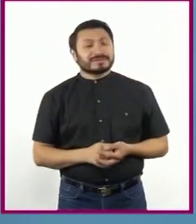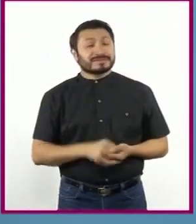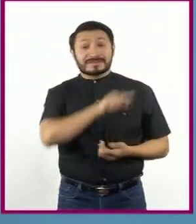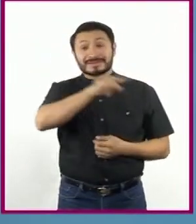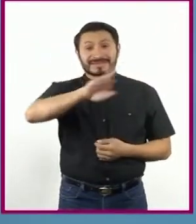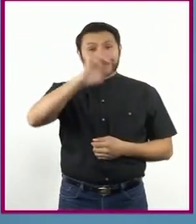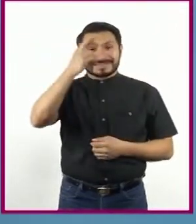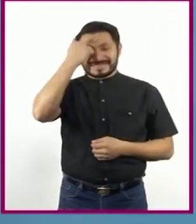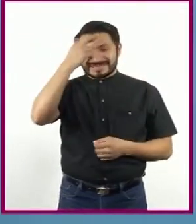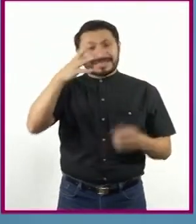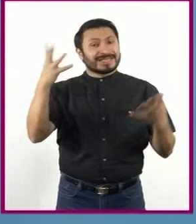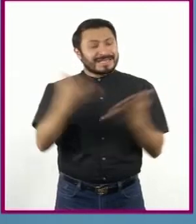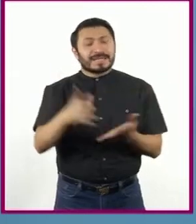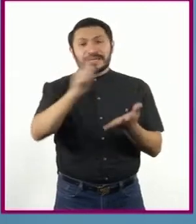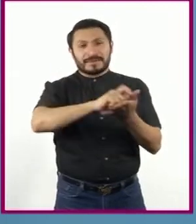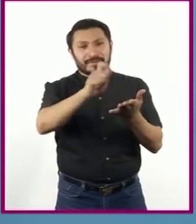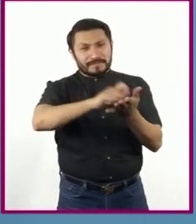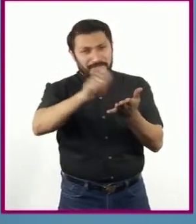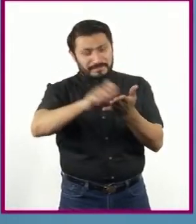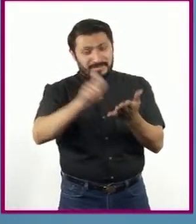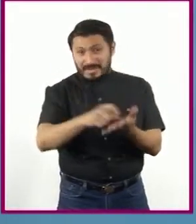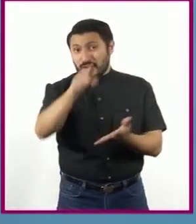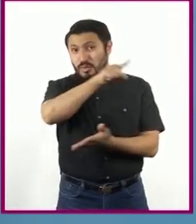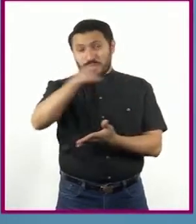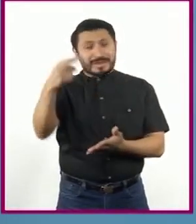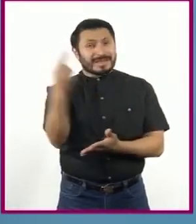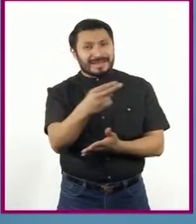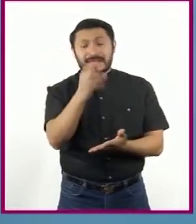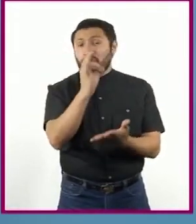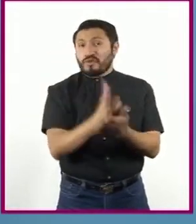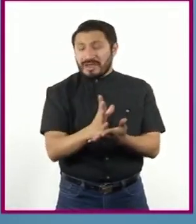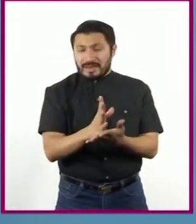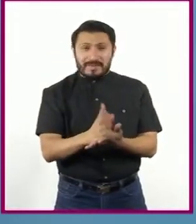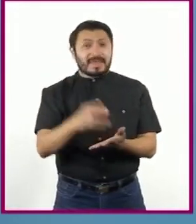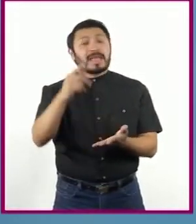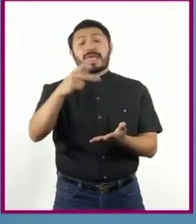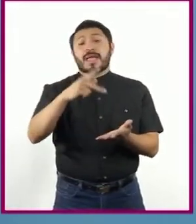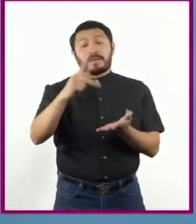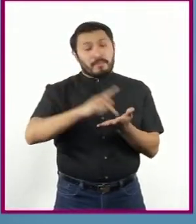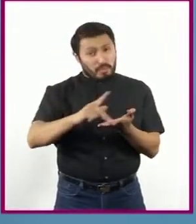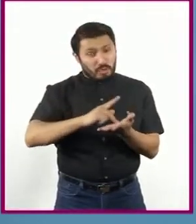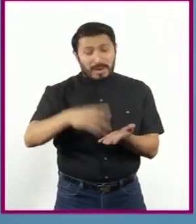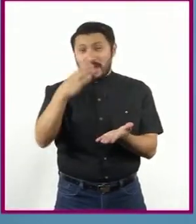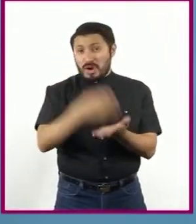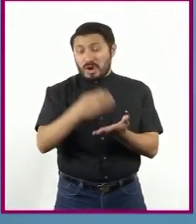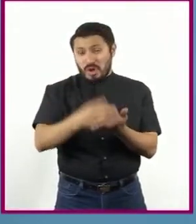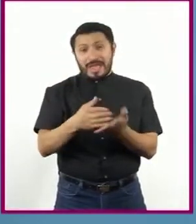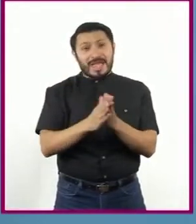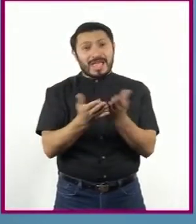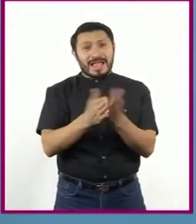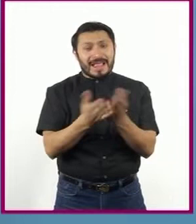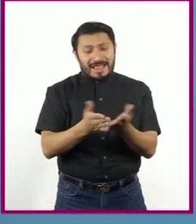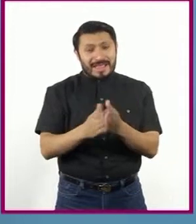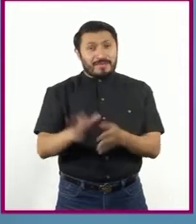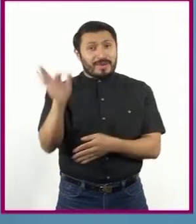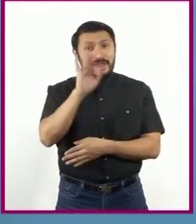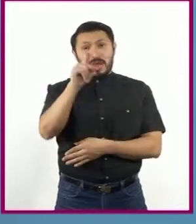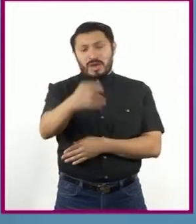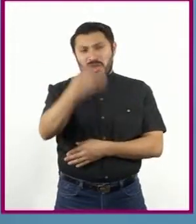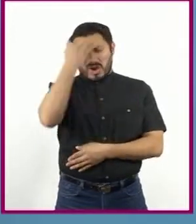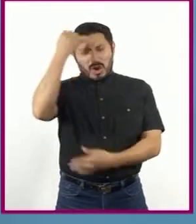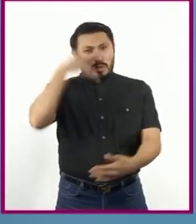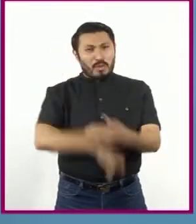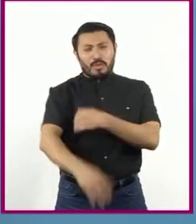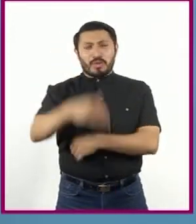Recuerden que para realizar anotaciones solo necesitan bolígrafo, cuaderno y su libro de texto por si desean profundizar